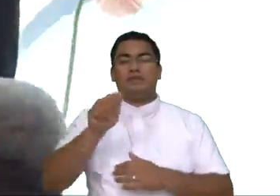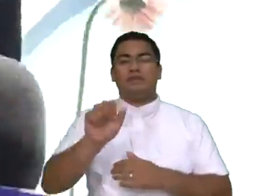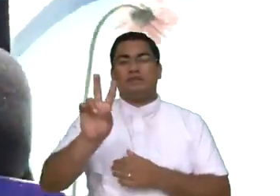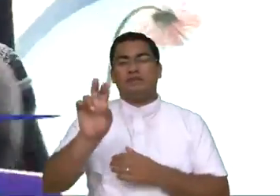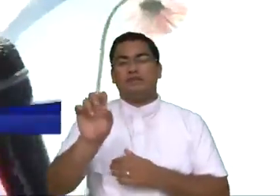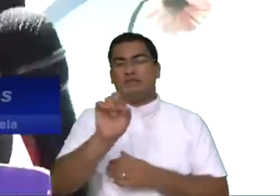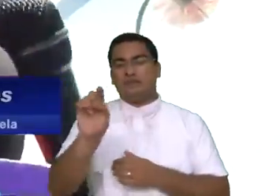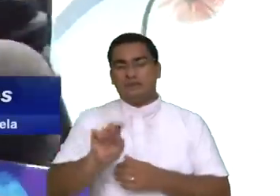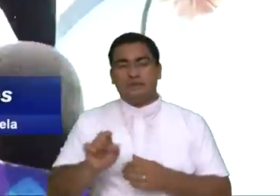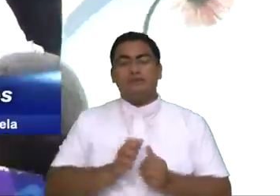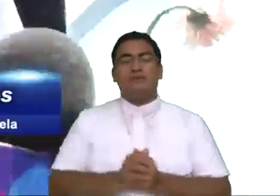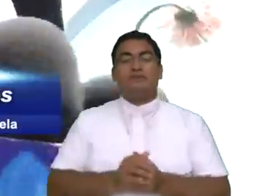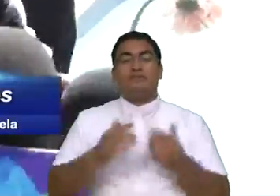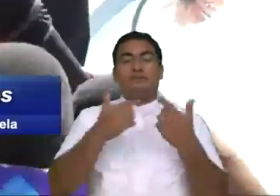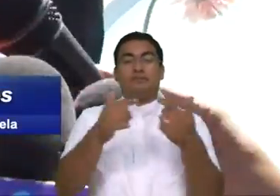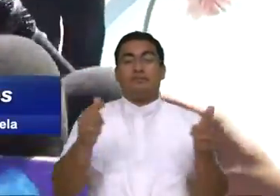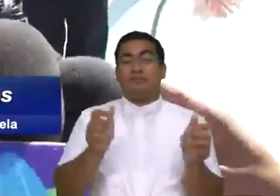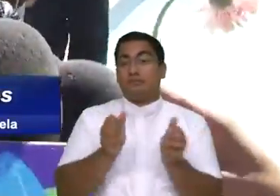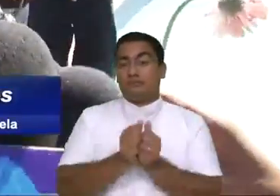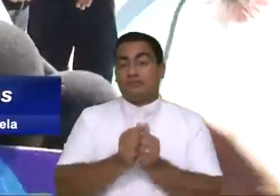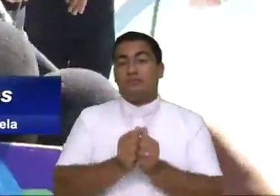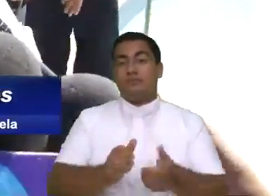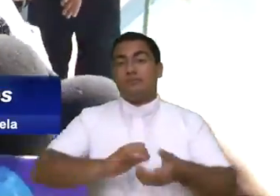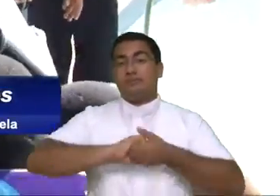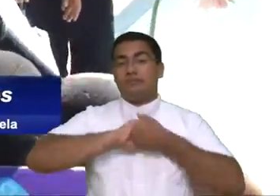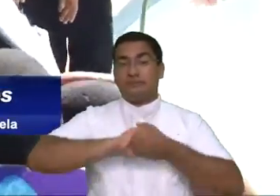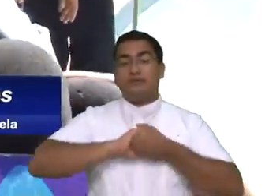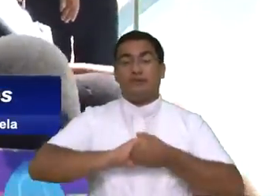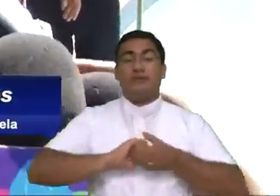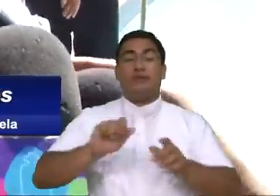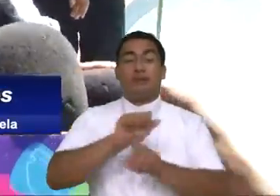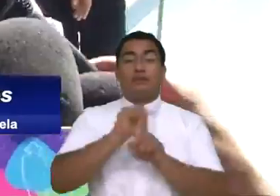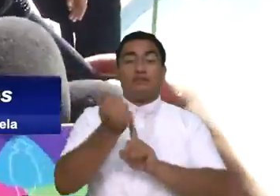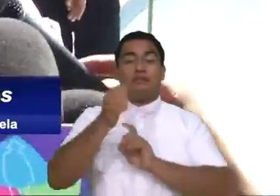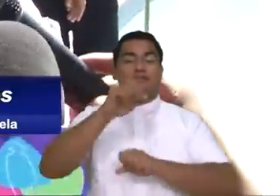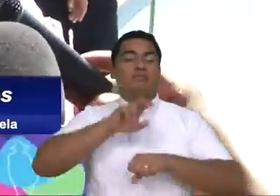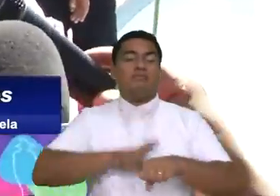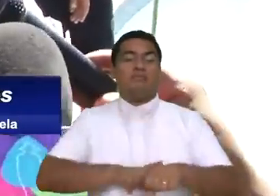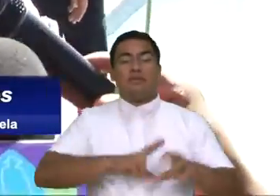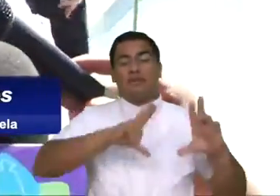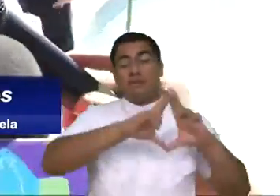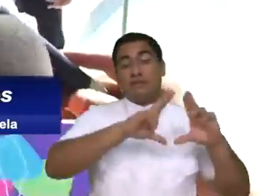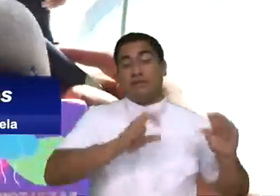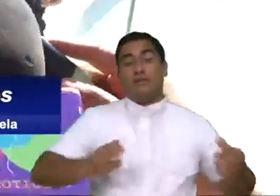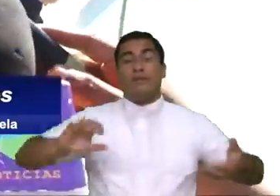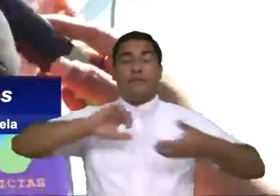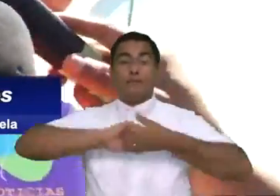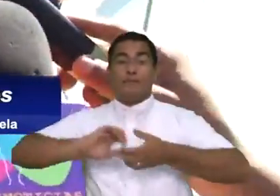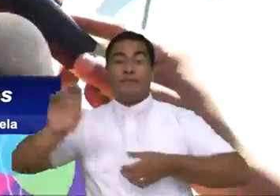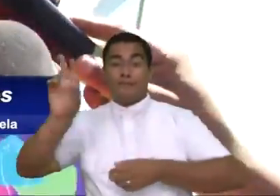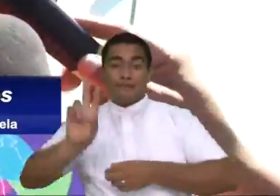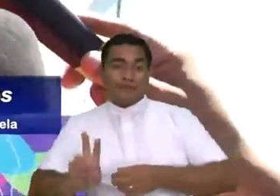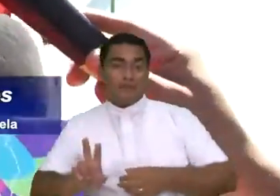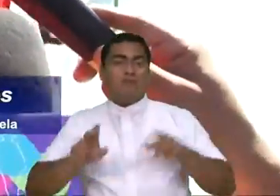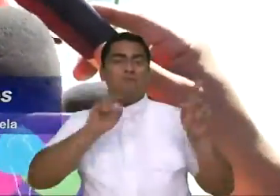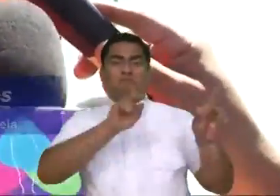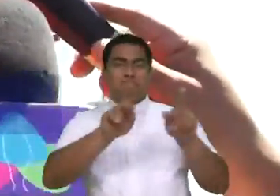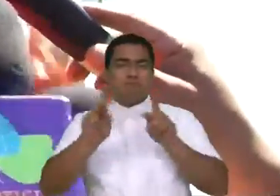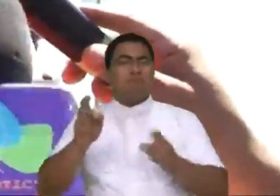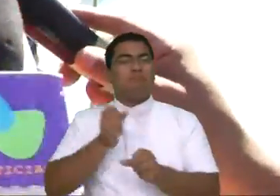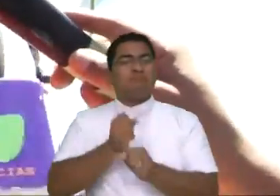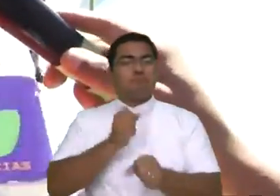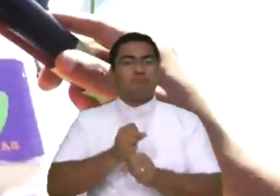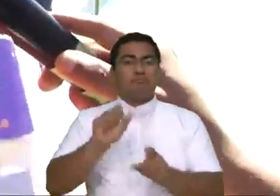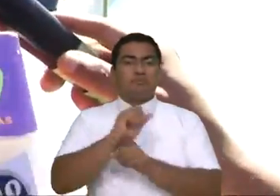El Grupo de Amistad Venezuela-Nicaragua del Parlamento, acompañada por los trabajadores del Parlamento, honrando